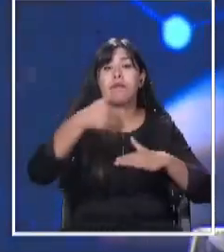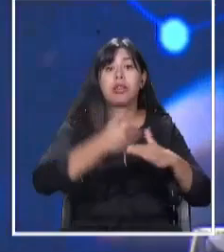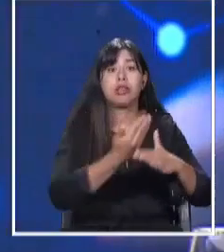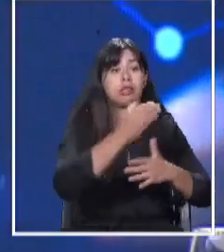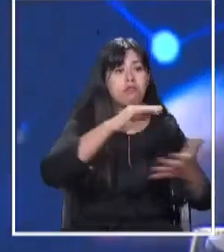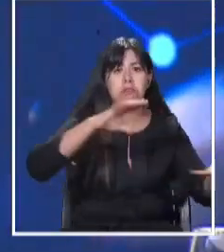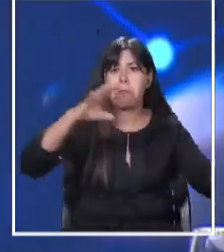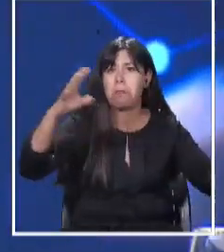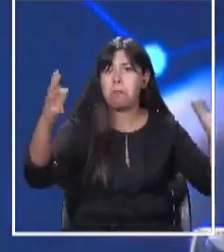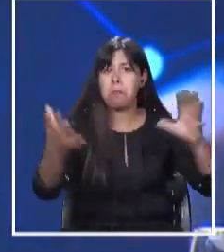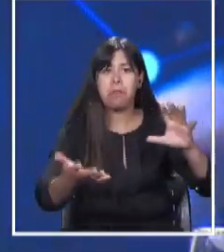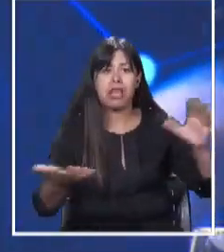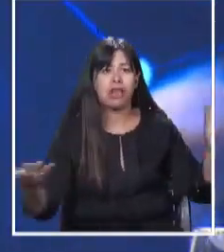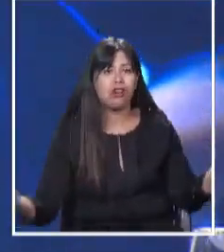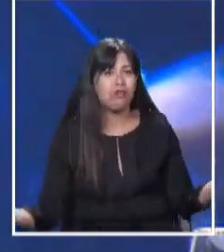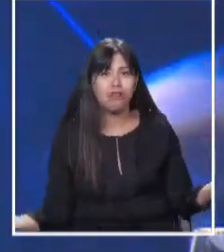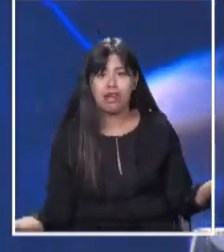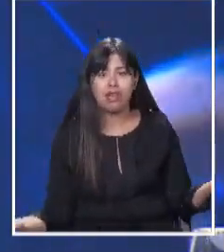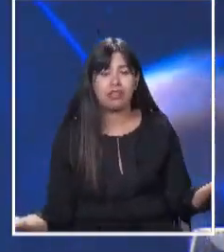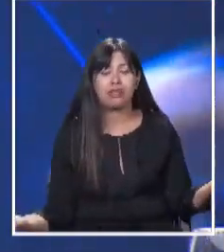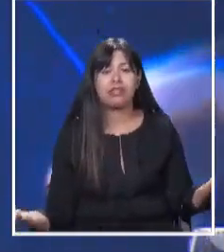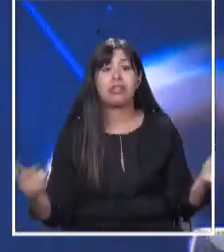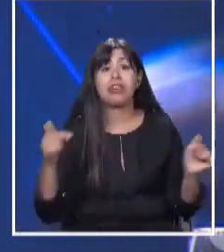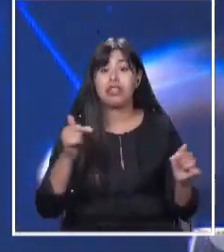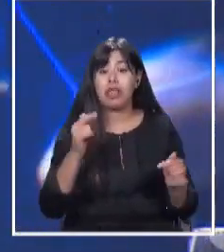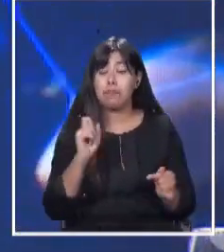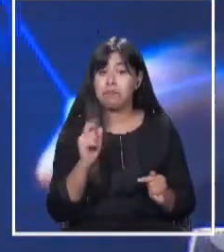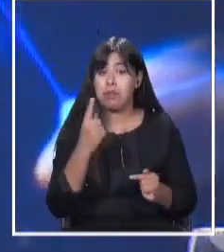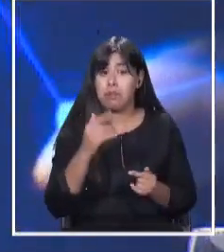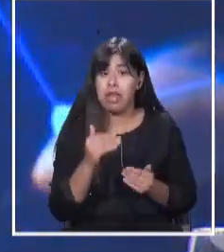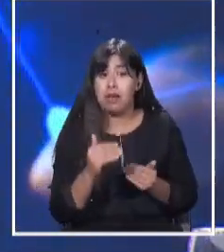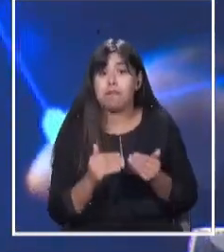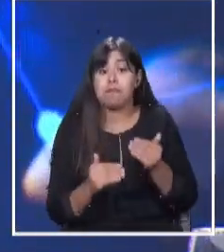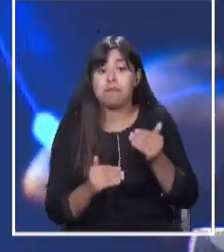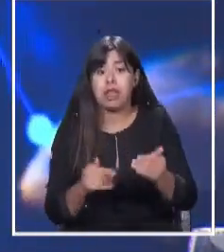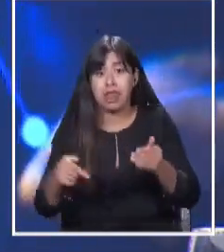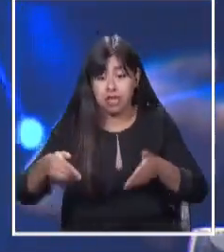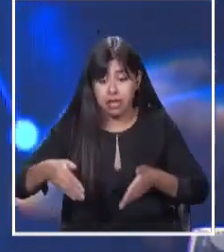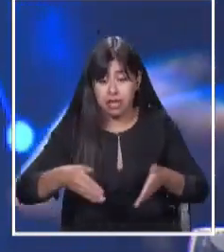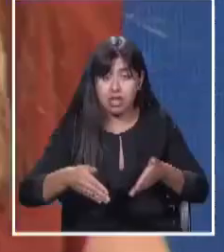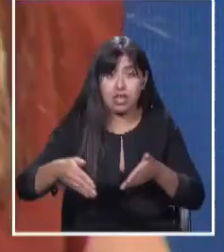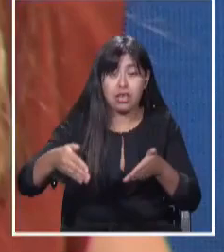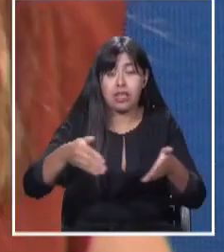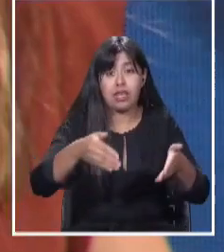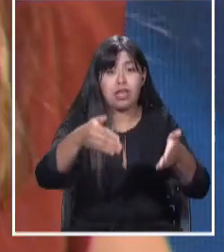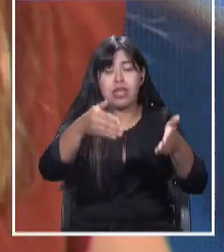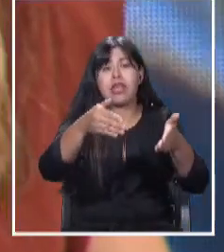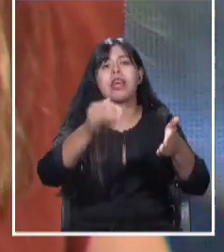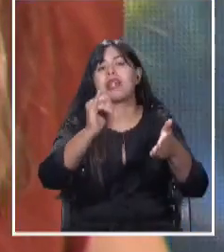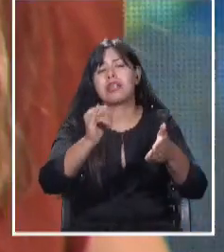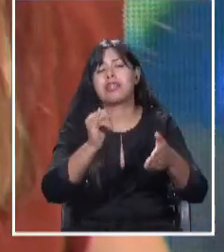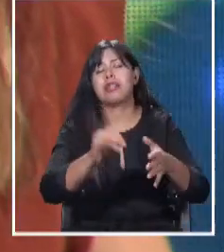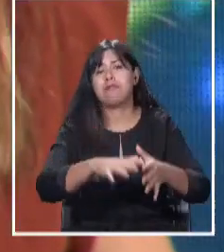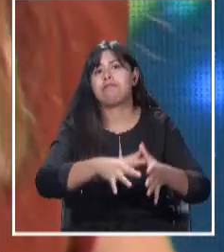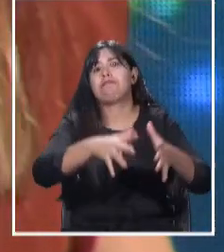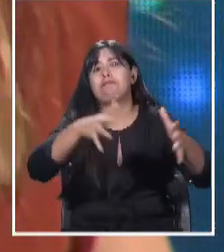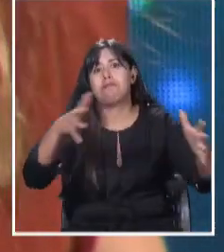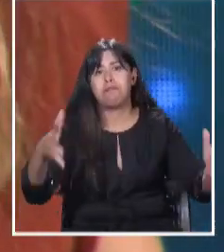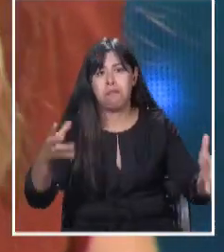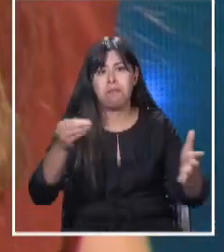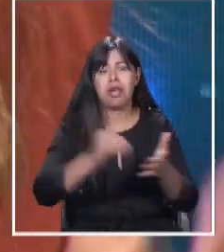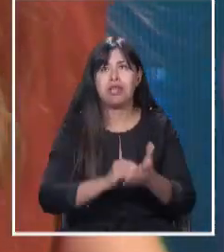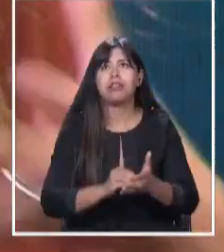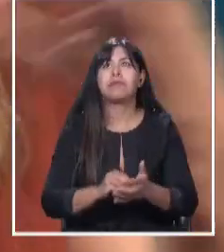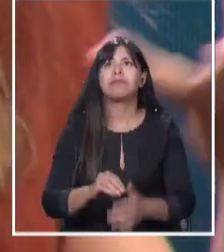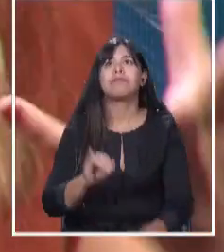lo tanto, este es un primer paso que se espera que este corredor bioacústico les dé, obviamente, que cubra más espacio, ¿no? Claro,